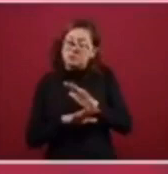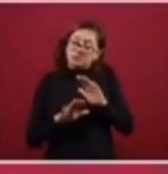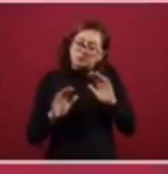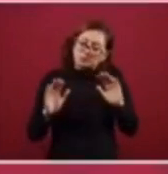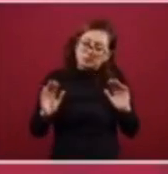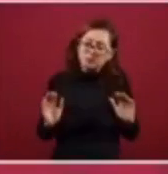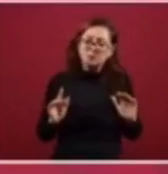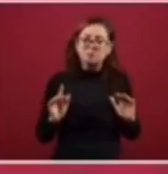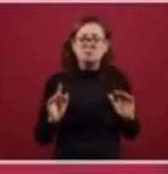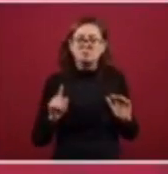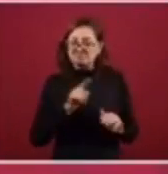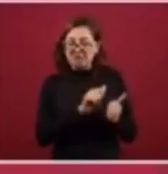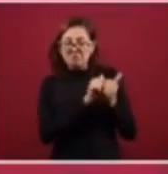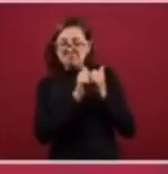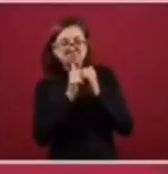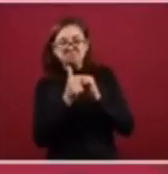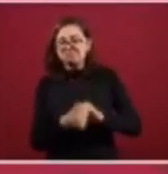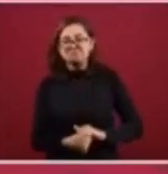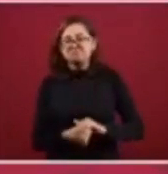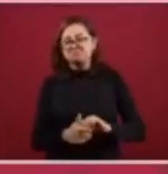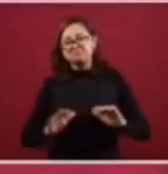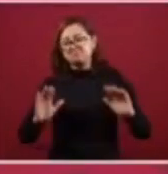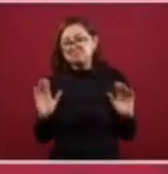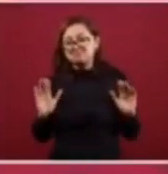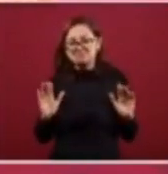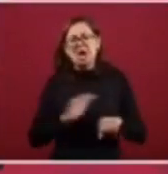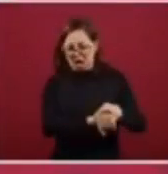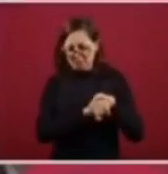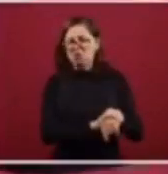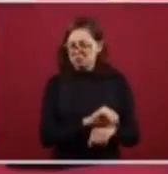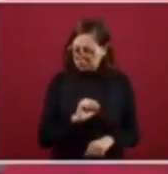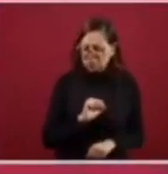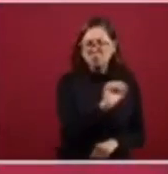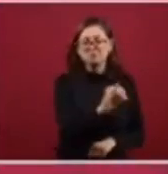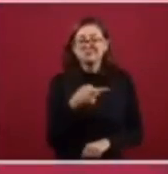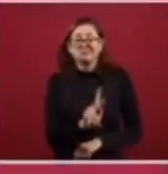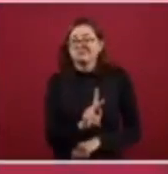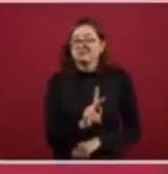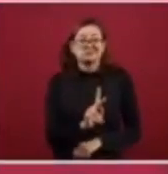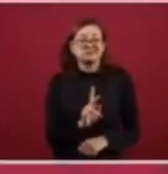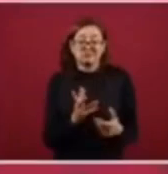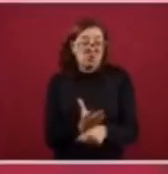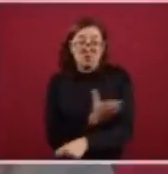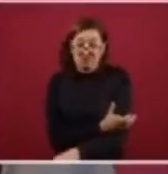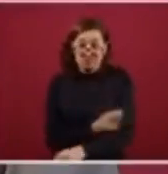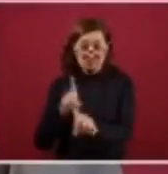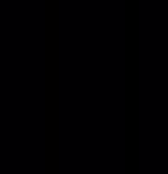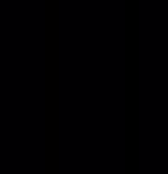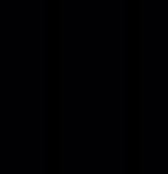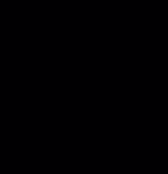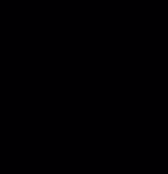tú ya cambiaste. Y podemos seguir siendo amigos, pero ya no somos compañeros.